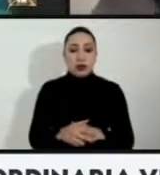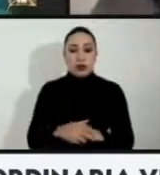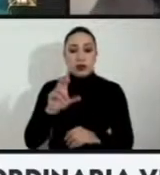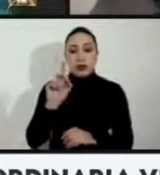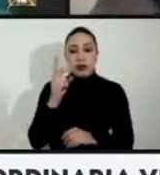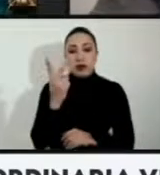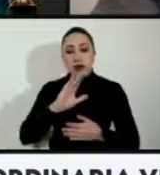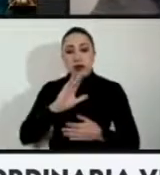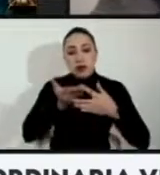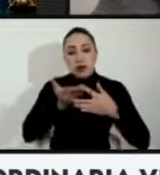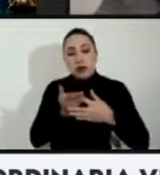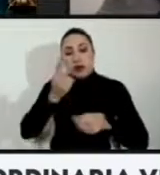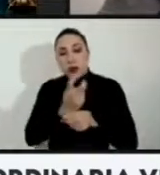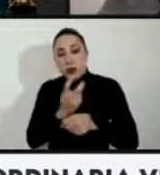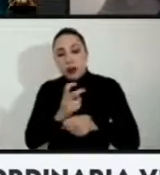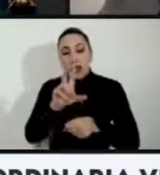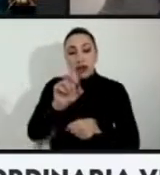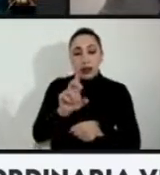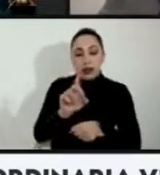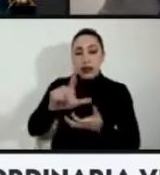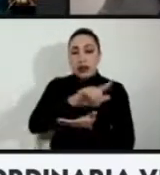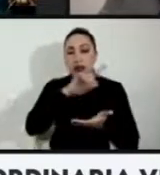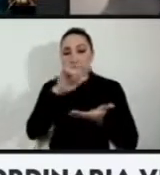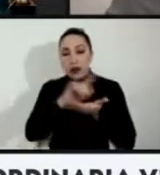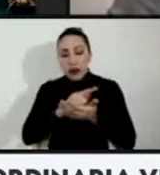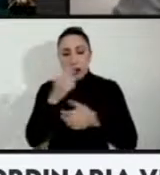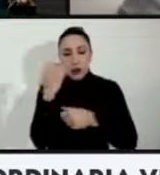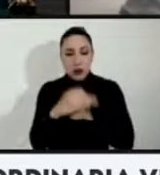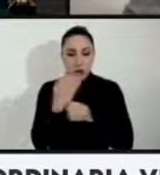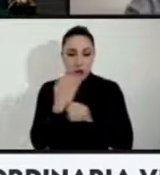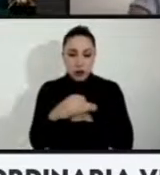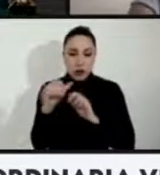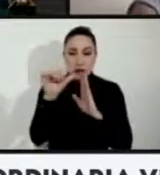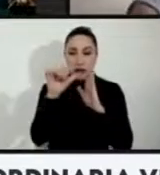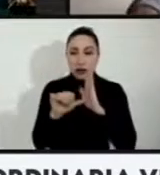fracciones segunda y trigésima de la Ley Orgánica